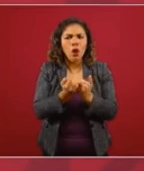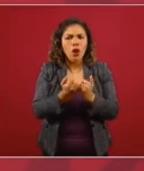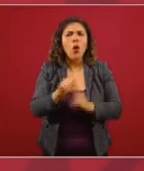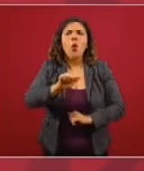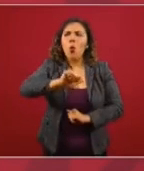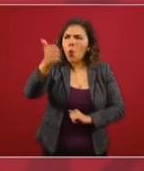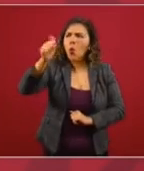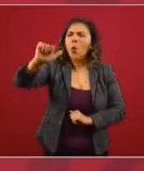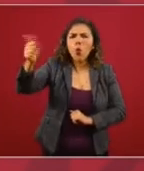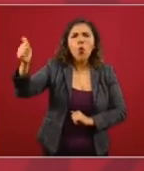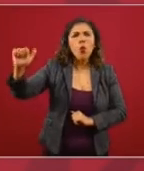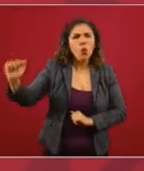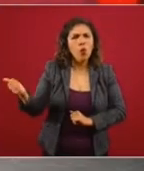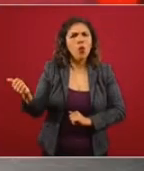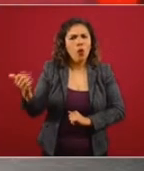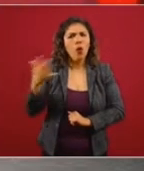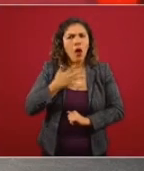otras